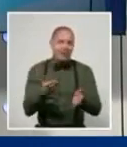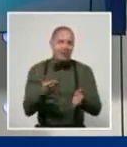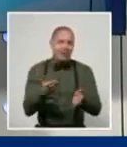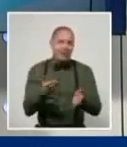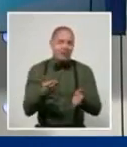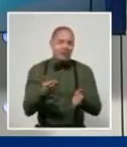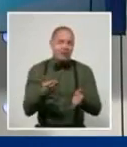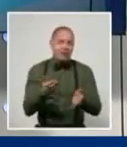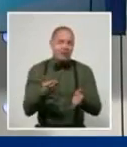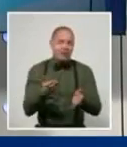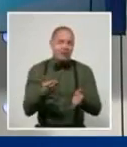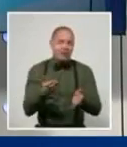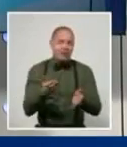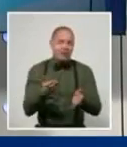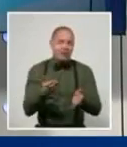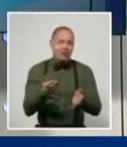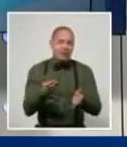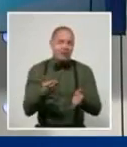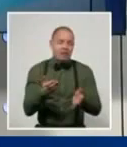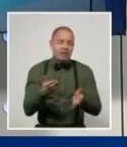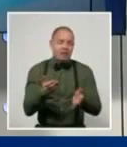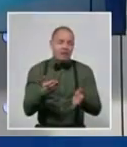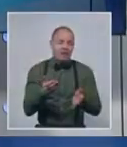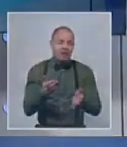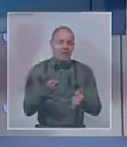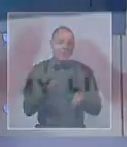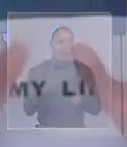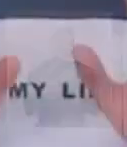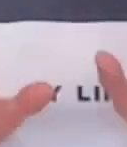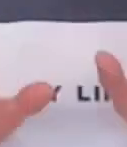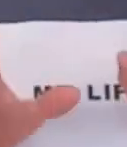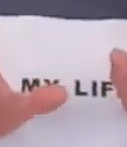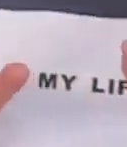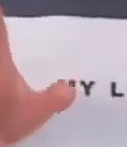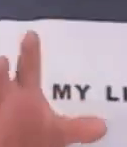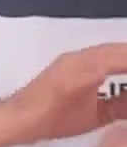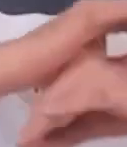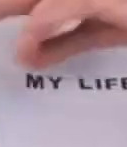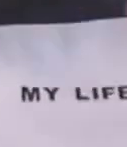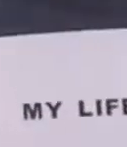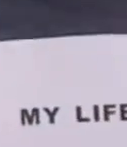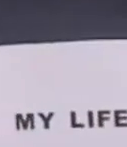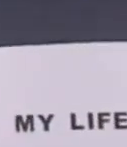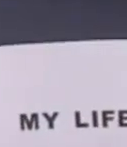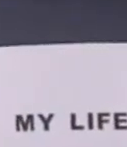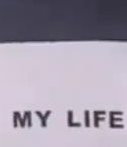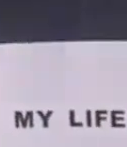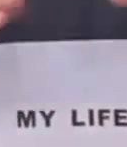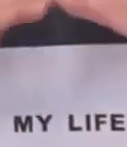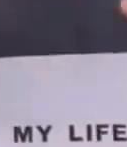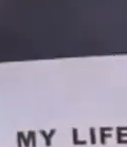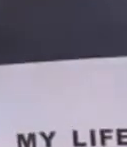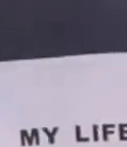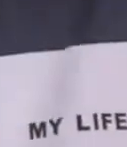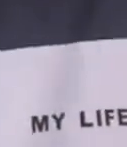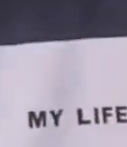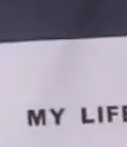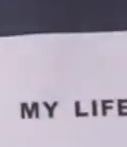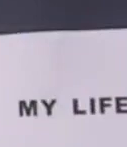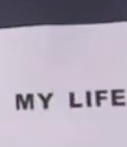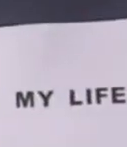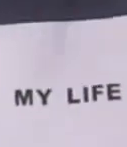Ay, ¿usted se había enterado de eso? Yo no creo que usted se había enterado de eso, que renunció la sociedad cubana al igualitarismo.